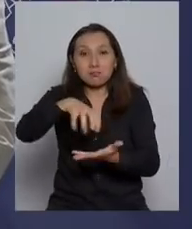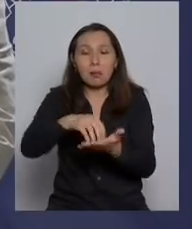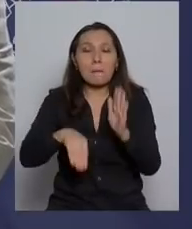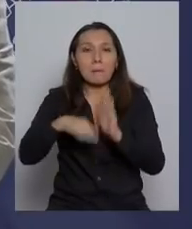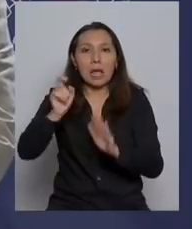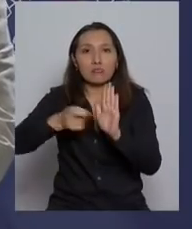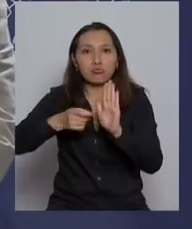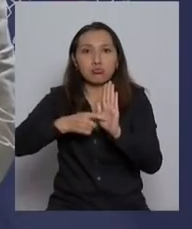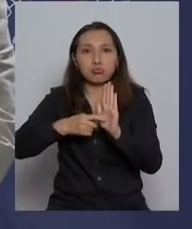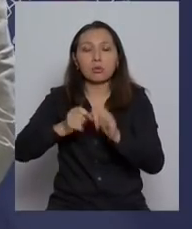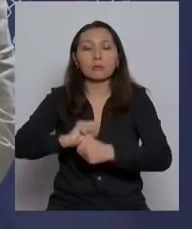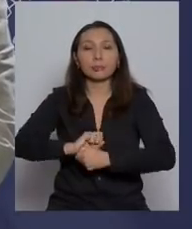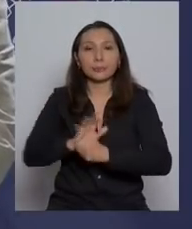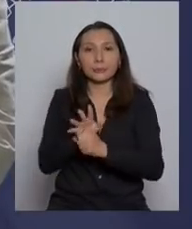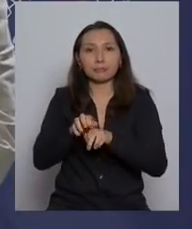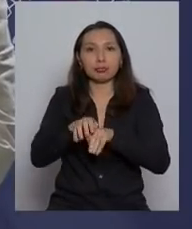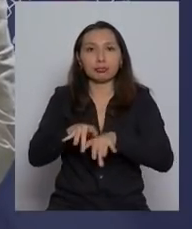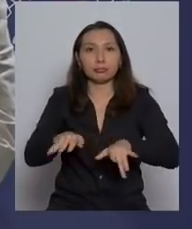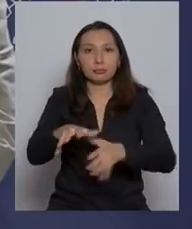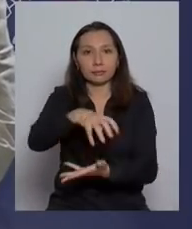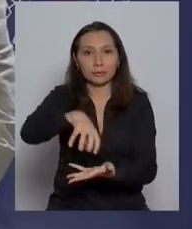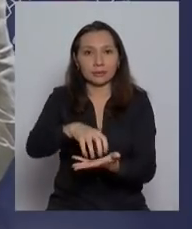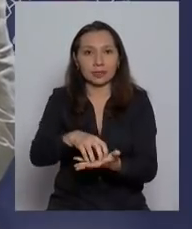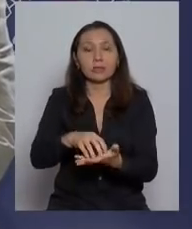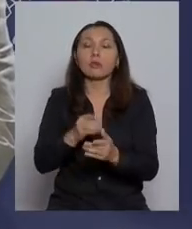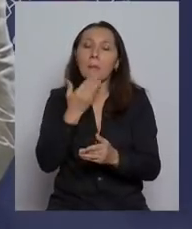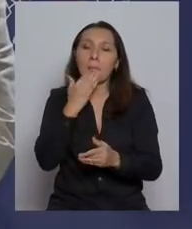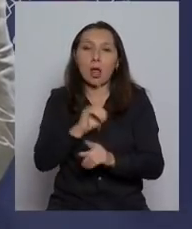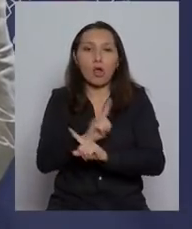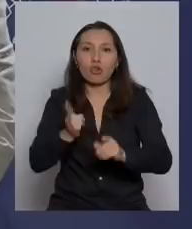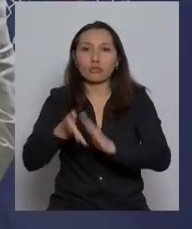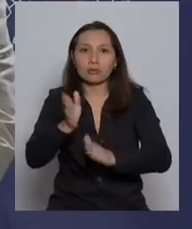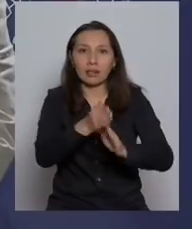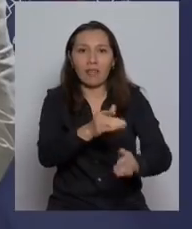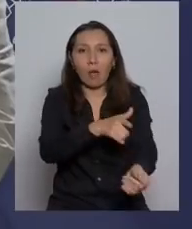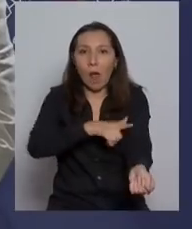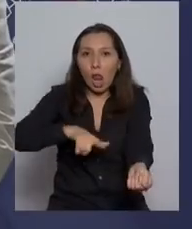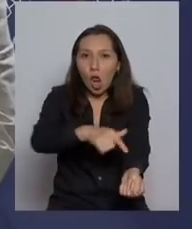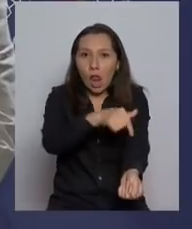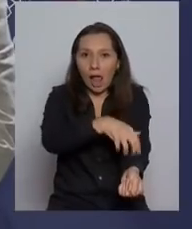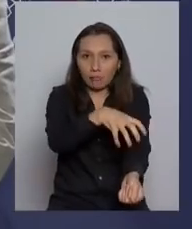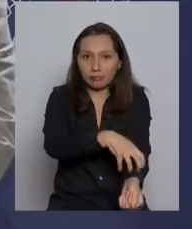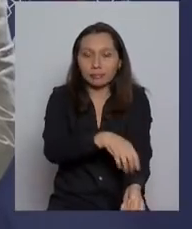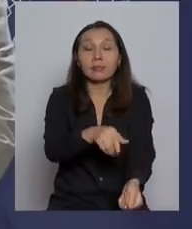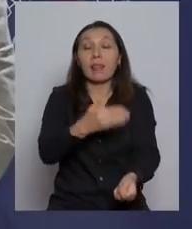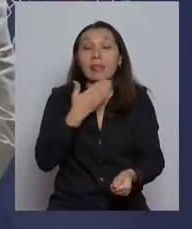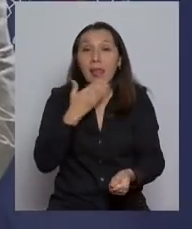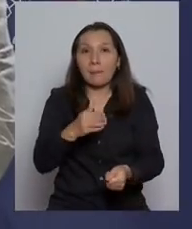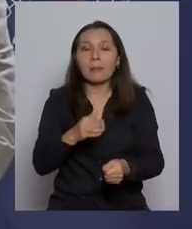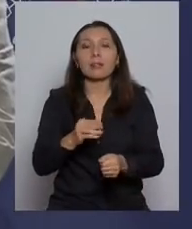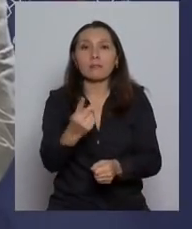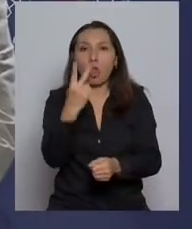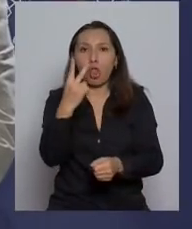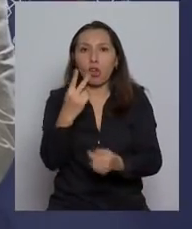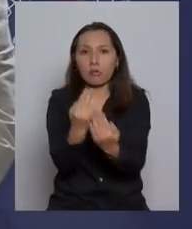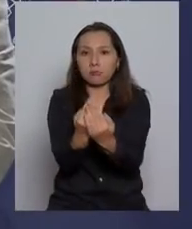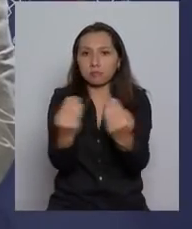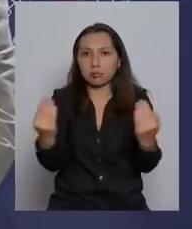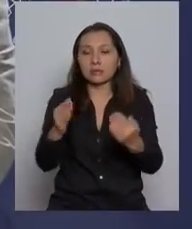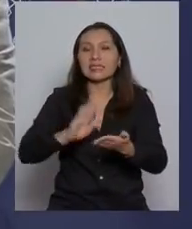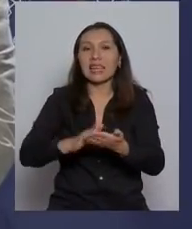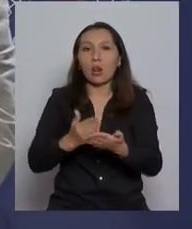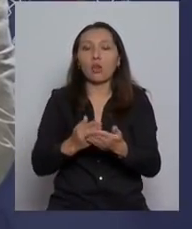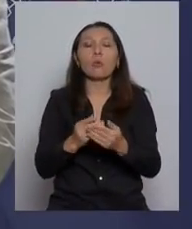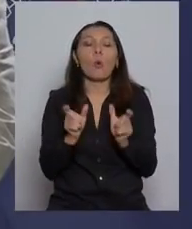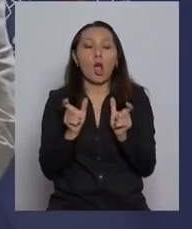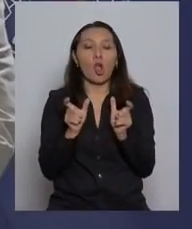mayor tasa de contagios dentro de la región de Los Lagos. También se establecerán dos barreras sanitarias,